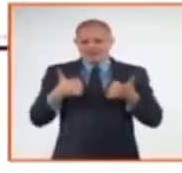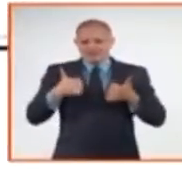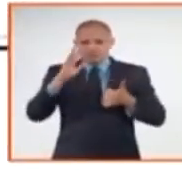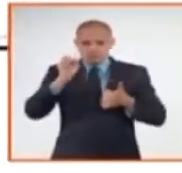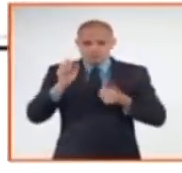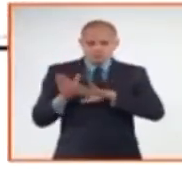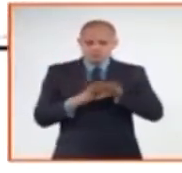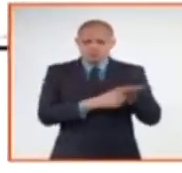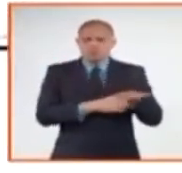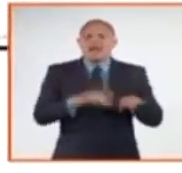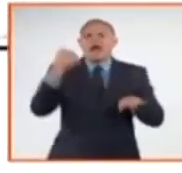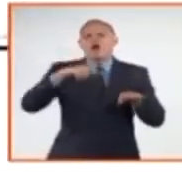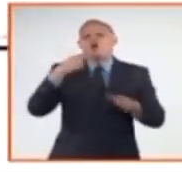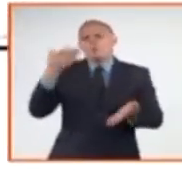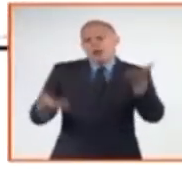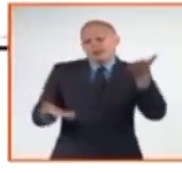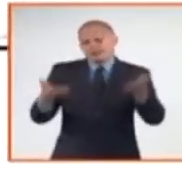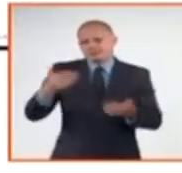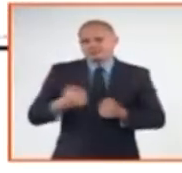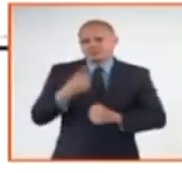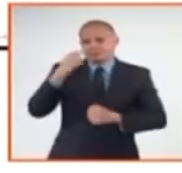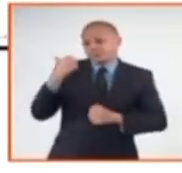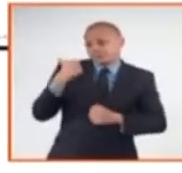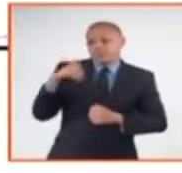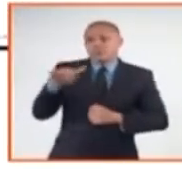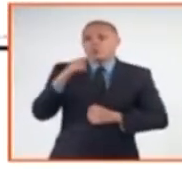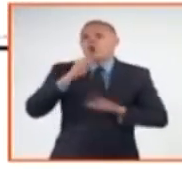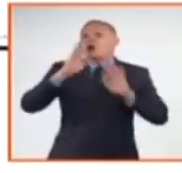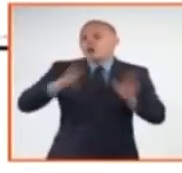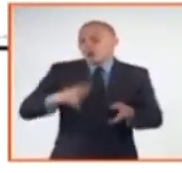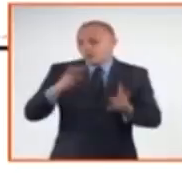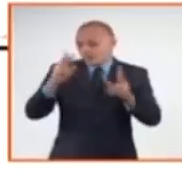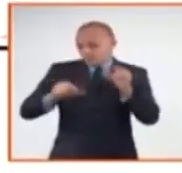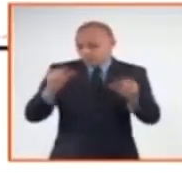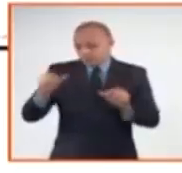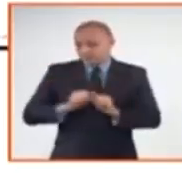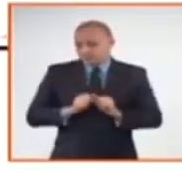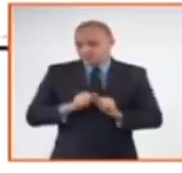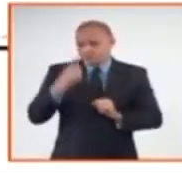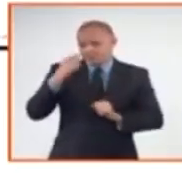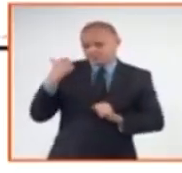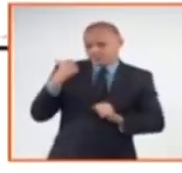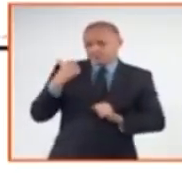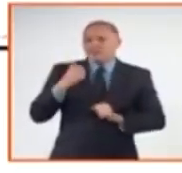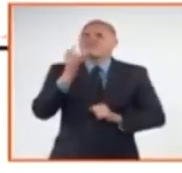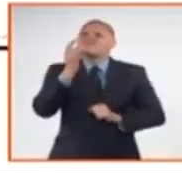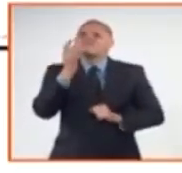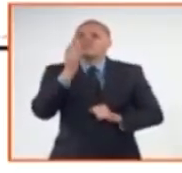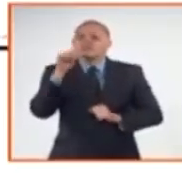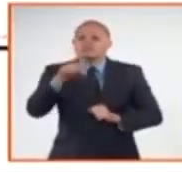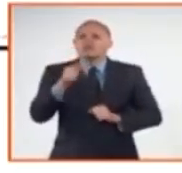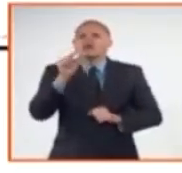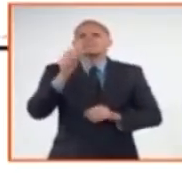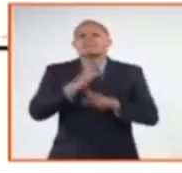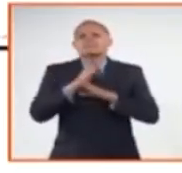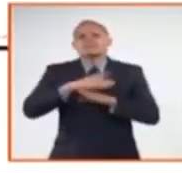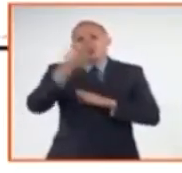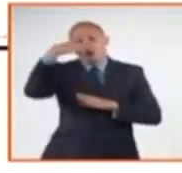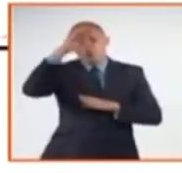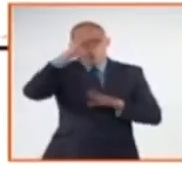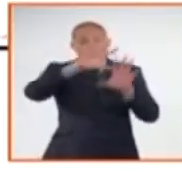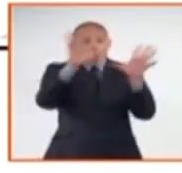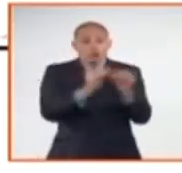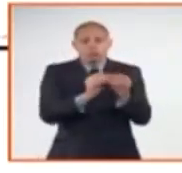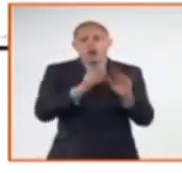ahora sí ahí ponemos entonces la habana que está en azul vea que también en mes de mayo cuando empezó la vacunación era muy superior a la